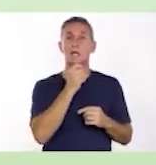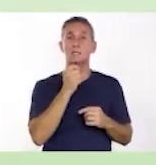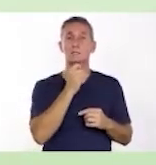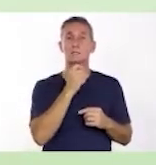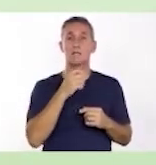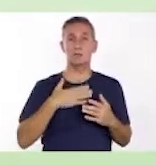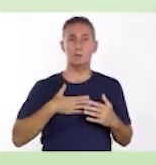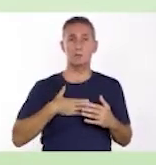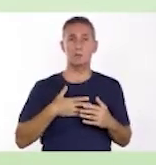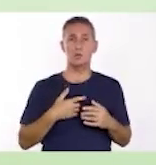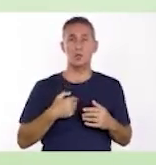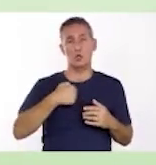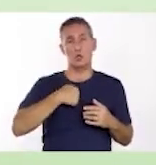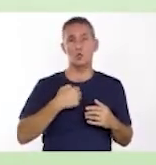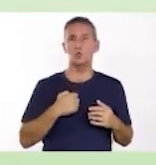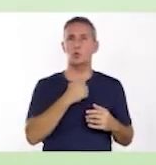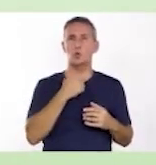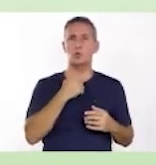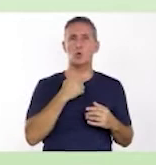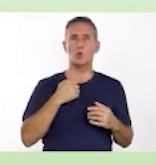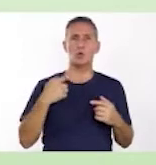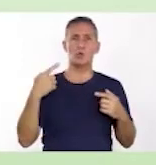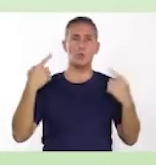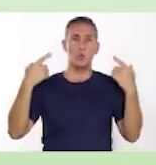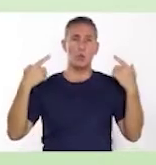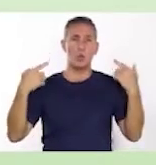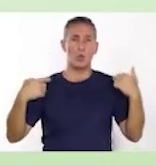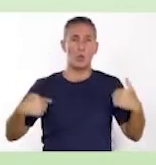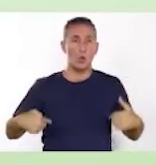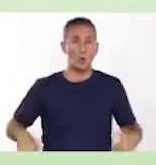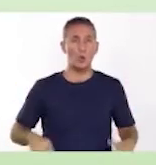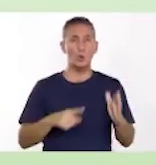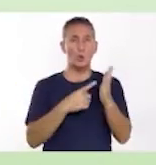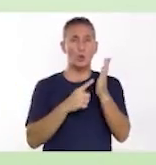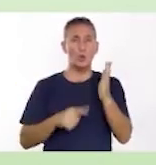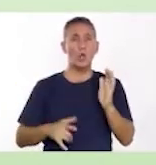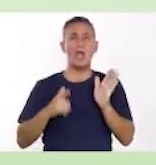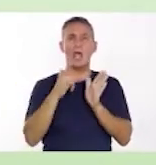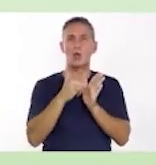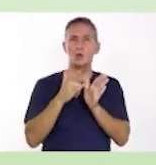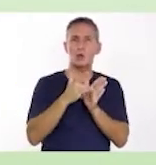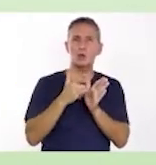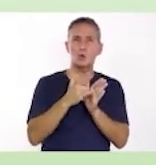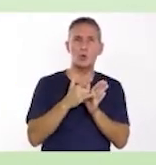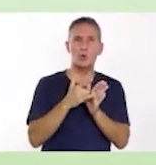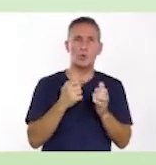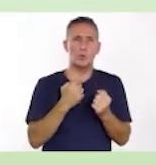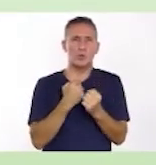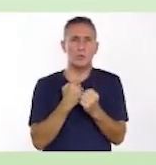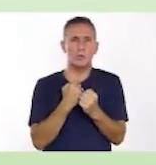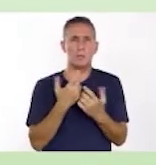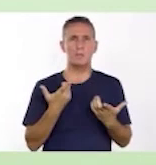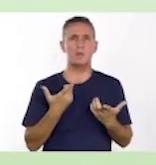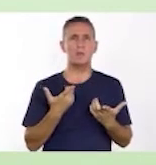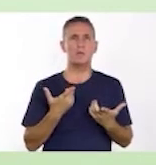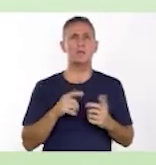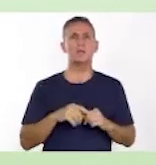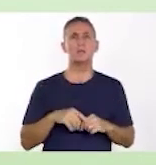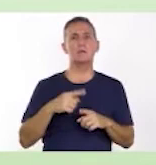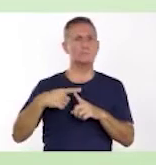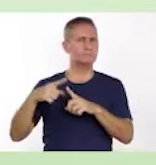al cuerpo eléctrico, A una locomotora en invierno. Y en